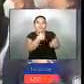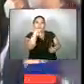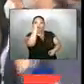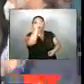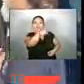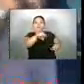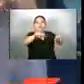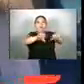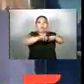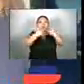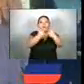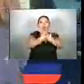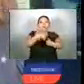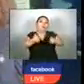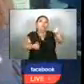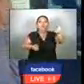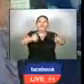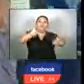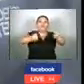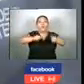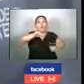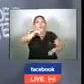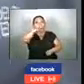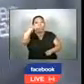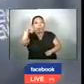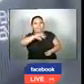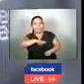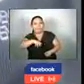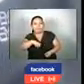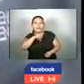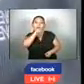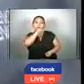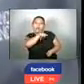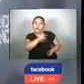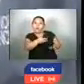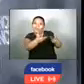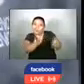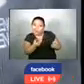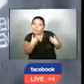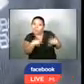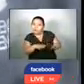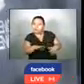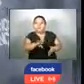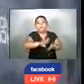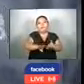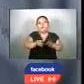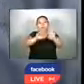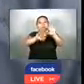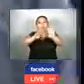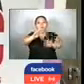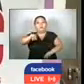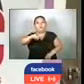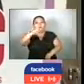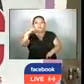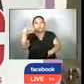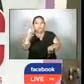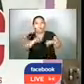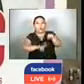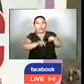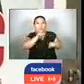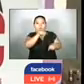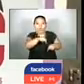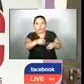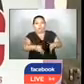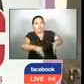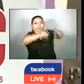Asociación Salvadoreña de Transportistas Internacionales de Carga, de quien buscan recuperar más de $87,000. La Superintendencia